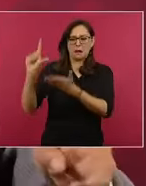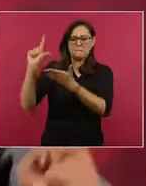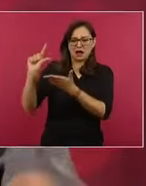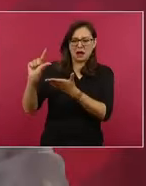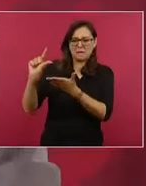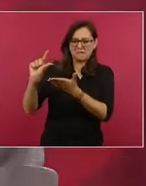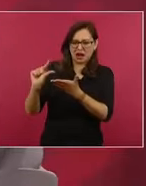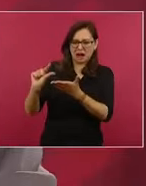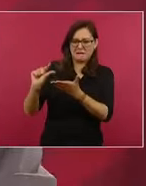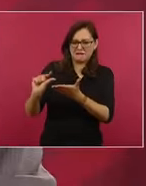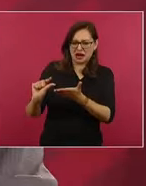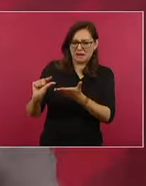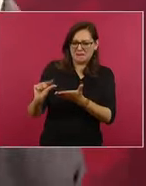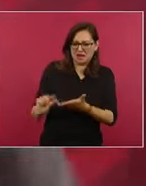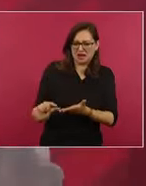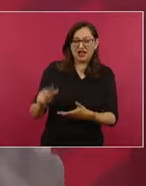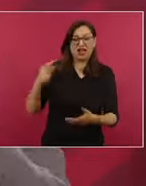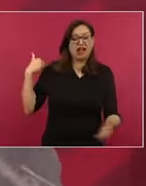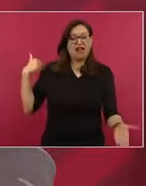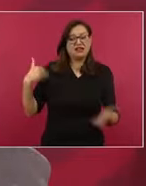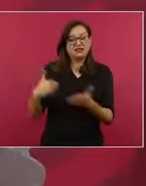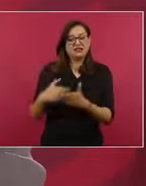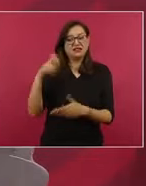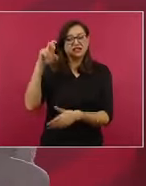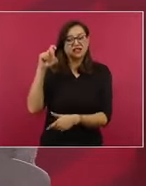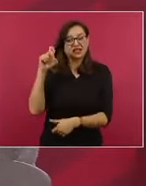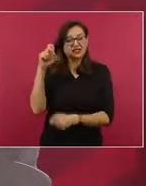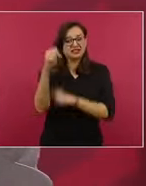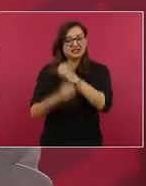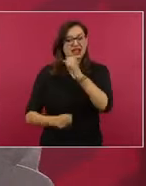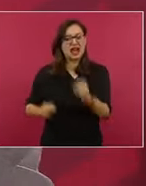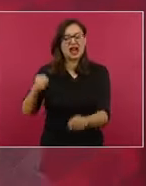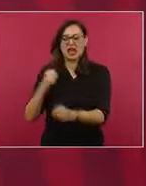reducción del salario.